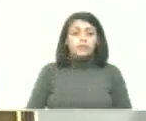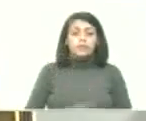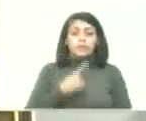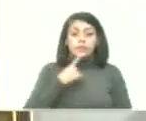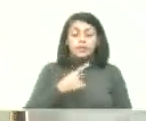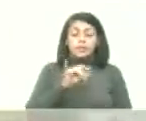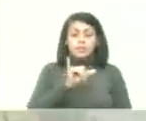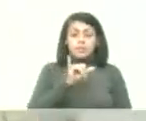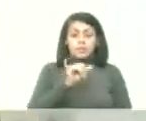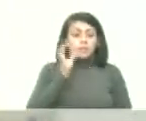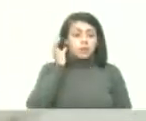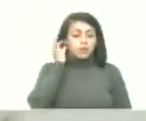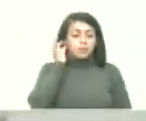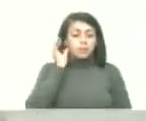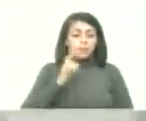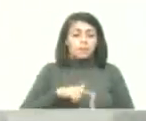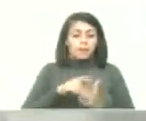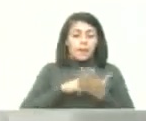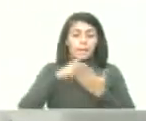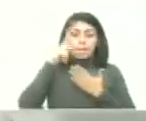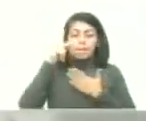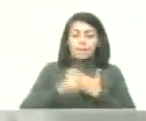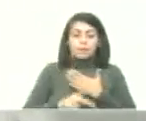ella quien planifica